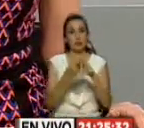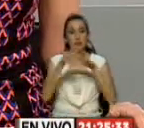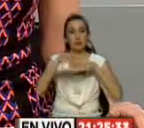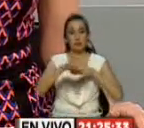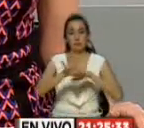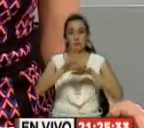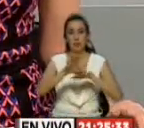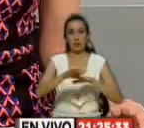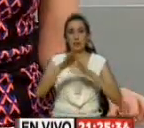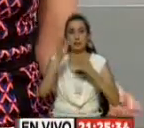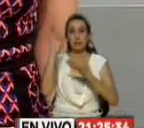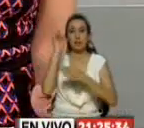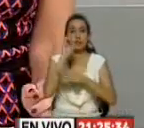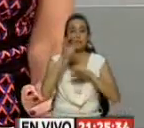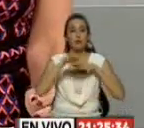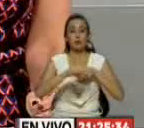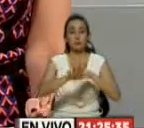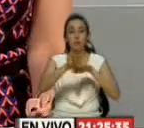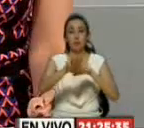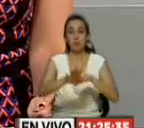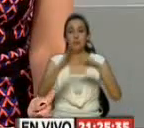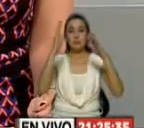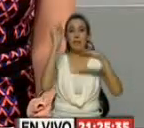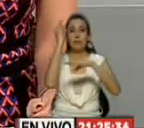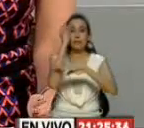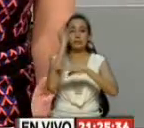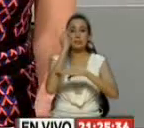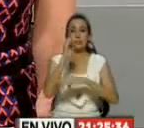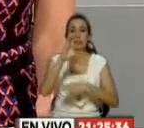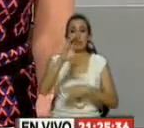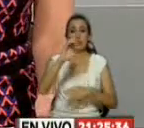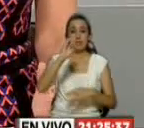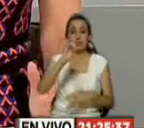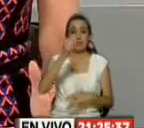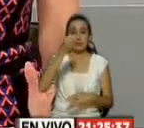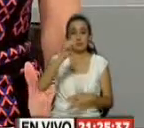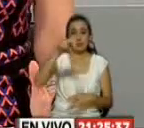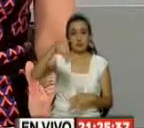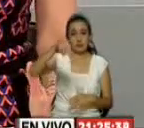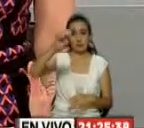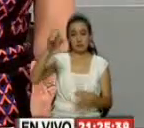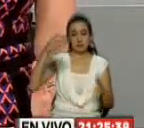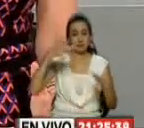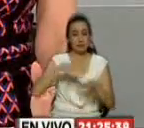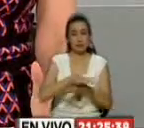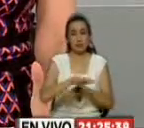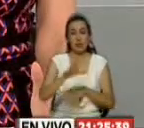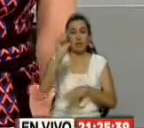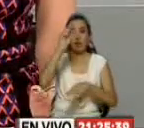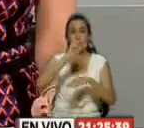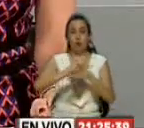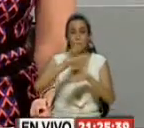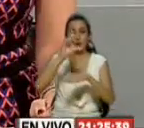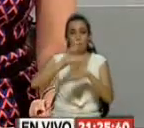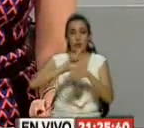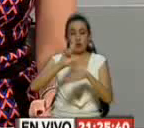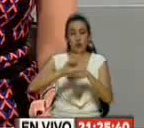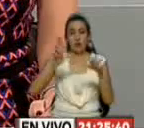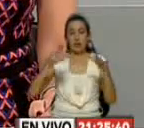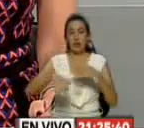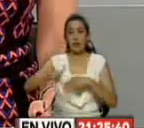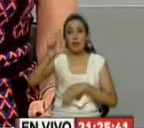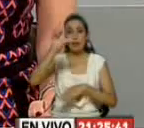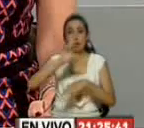el Santuario del Cisne. Los devotos buscan en las unidades de transporte un cupo para poder viajar a la provincia de Loja. La Policía Nacional